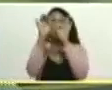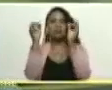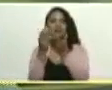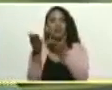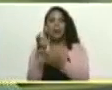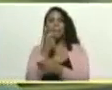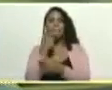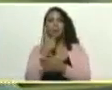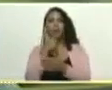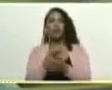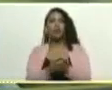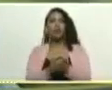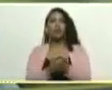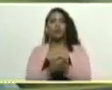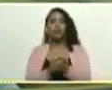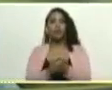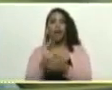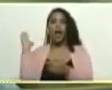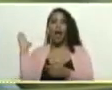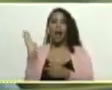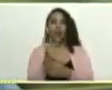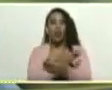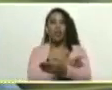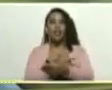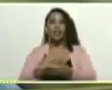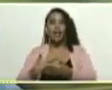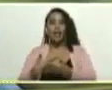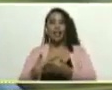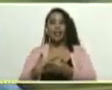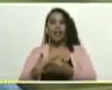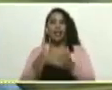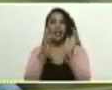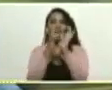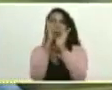hermoso el vino la sangre de Cristo